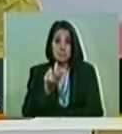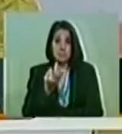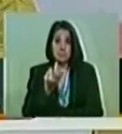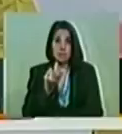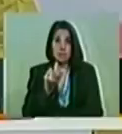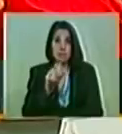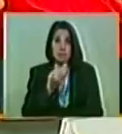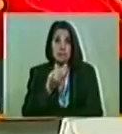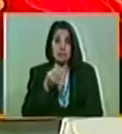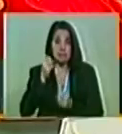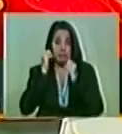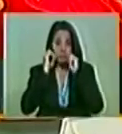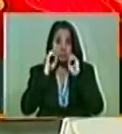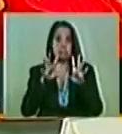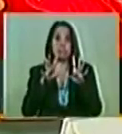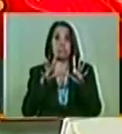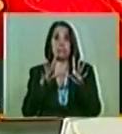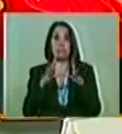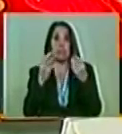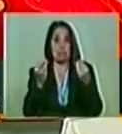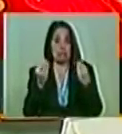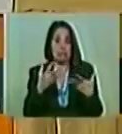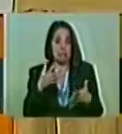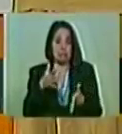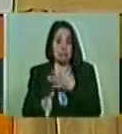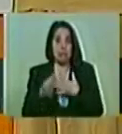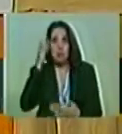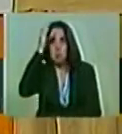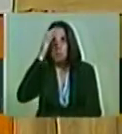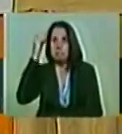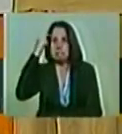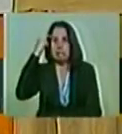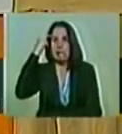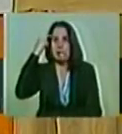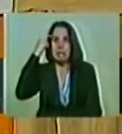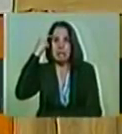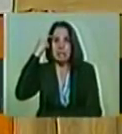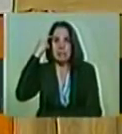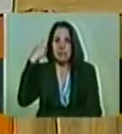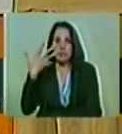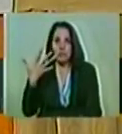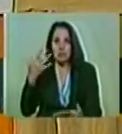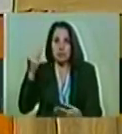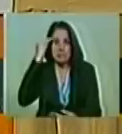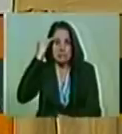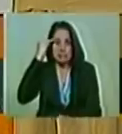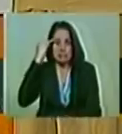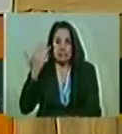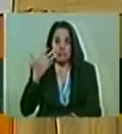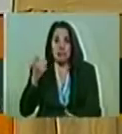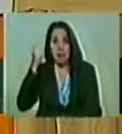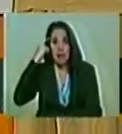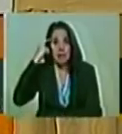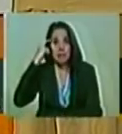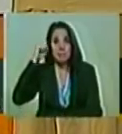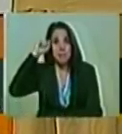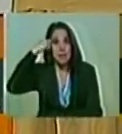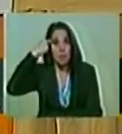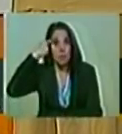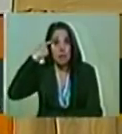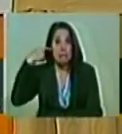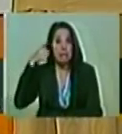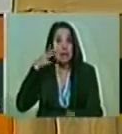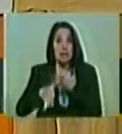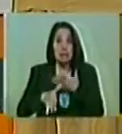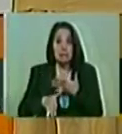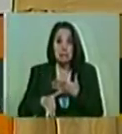verdadera alarma en la conciencia nacional, y la gente no lo olvida. La gente aún lo recuerda en las calles. Y